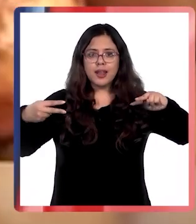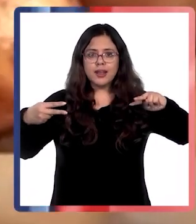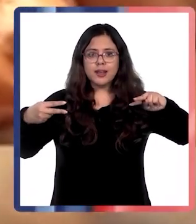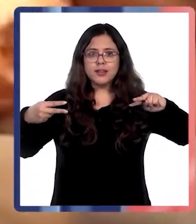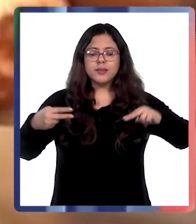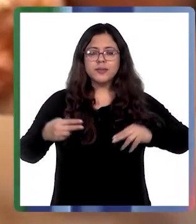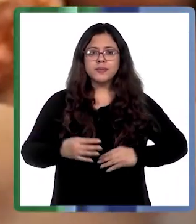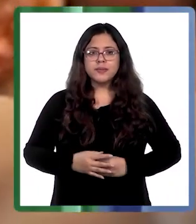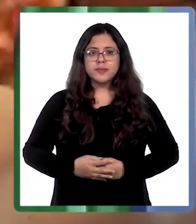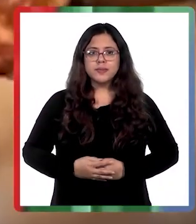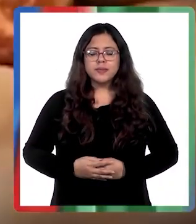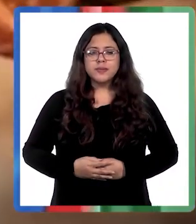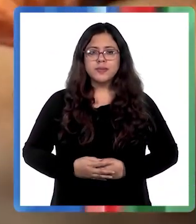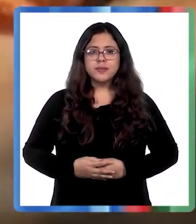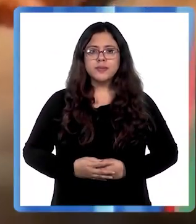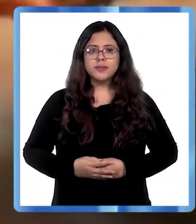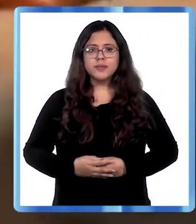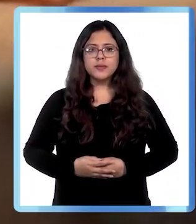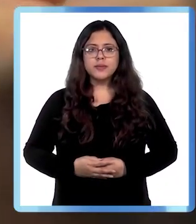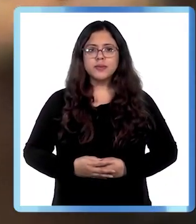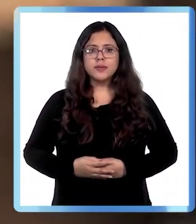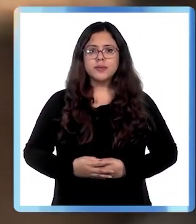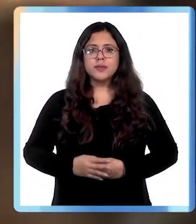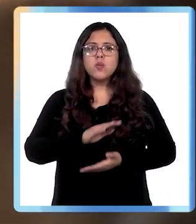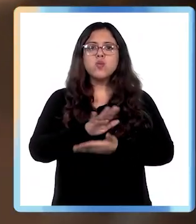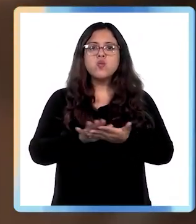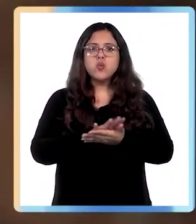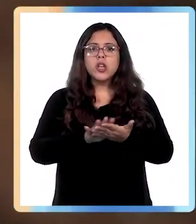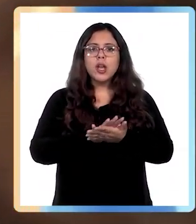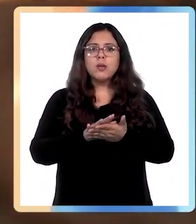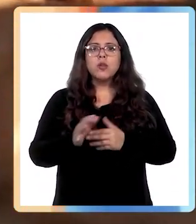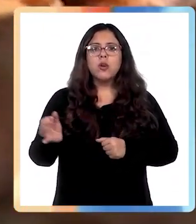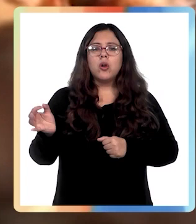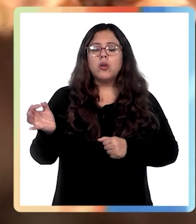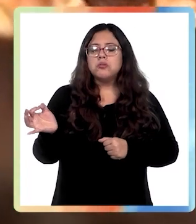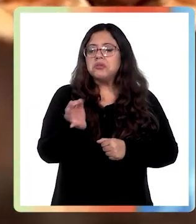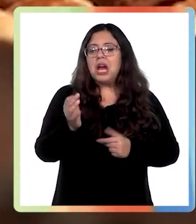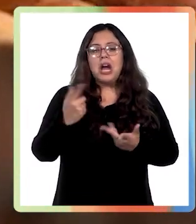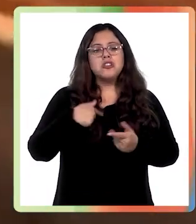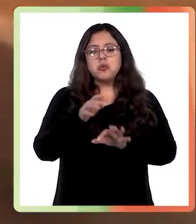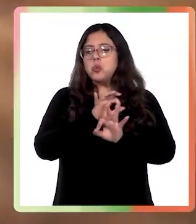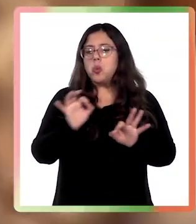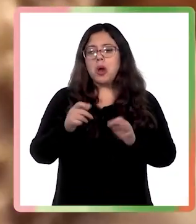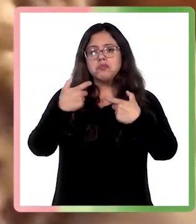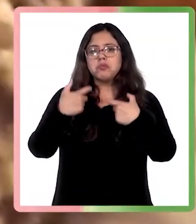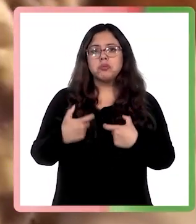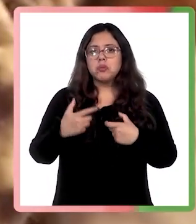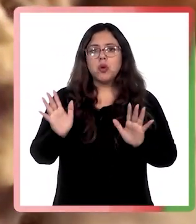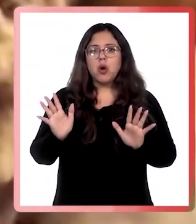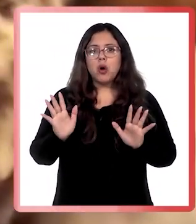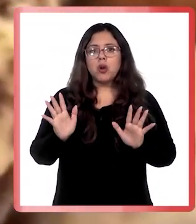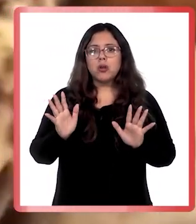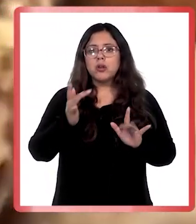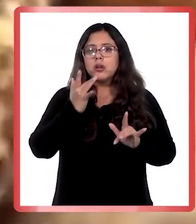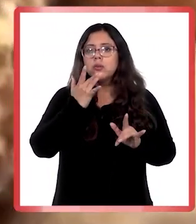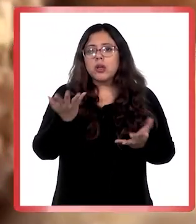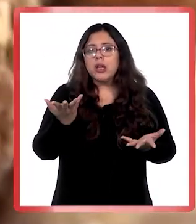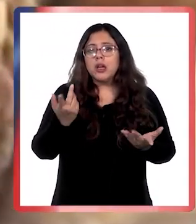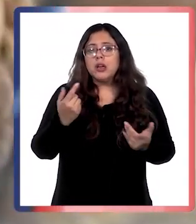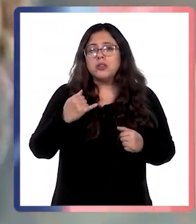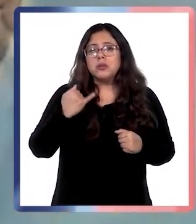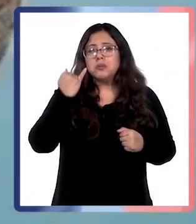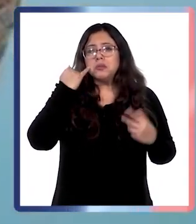Sí. Pero si uno dice, mira, yo nunca me voy a poder controlar porque soy irresponsable, mejor sáqueme el